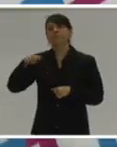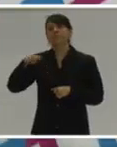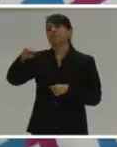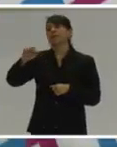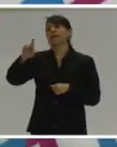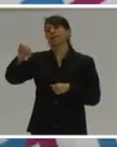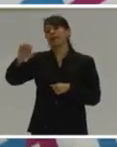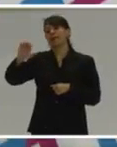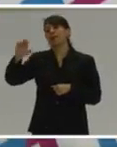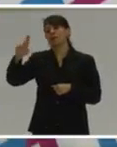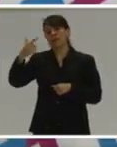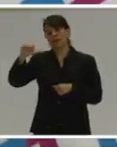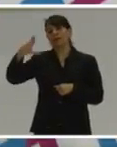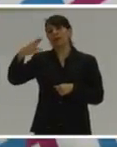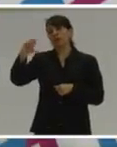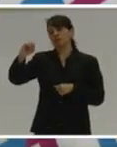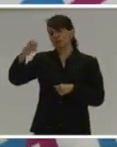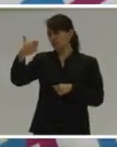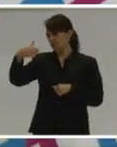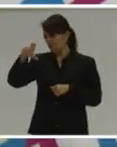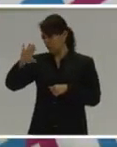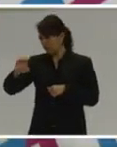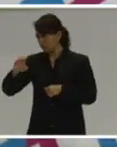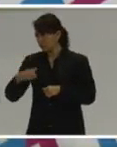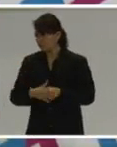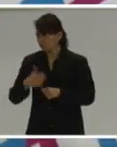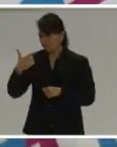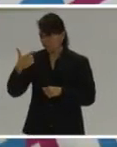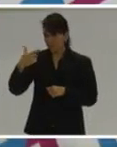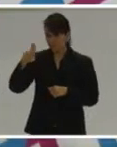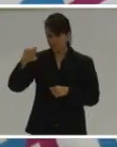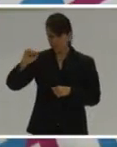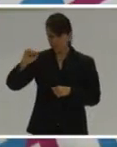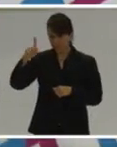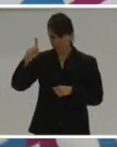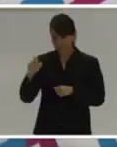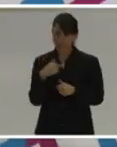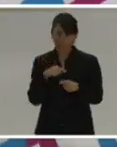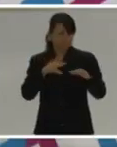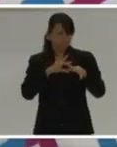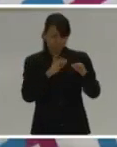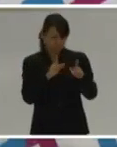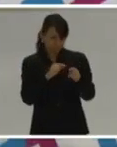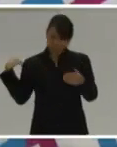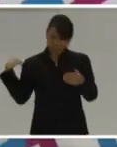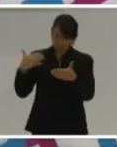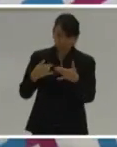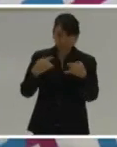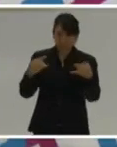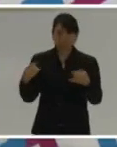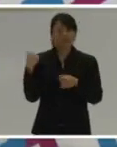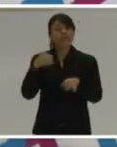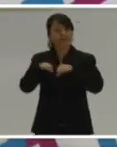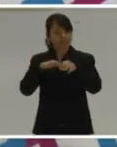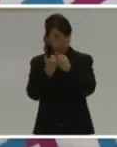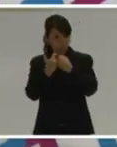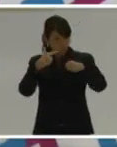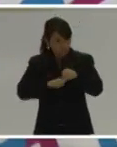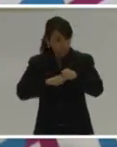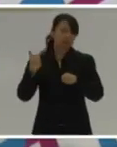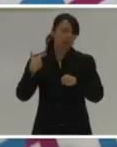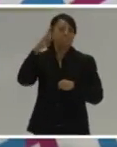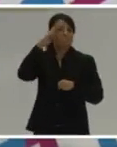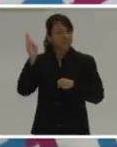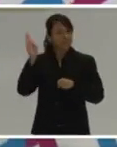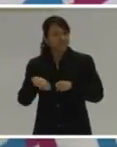leeré una muy breve síntesis curricular. La maestra es licenciada en Trabajo Social, magíster en Historia